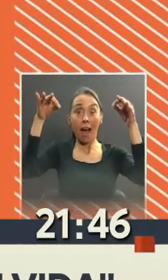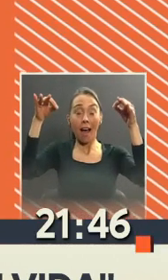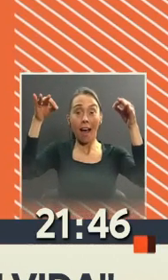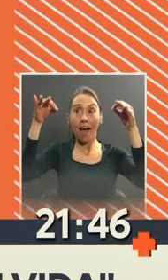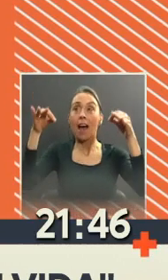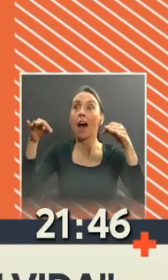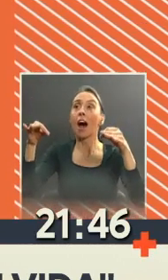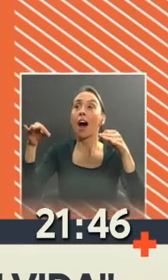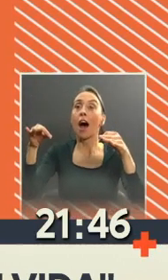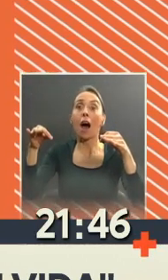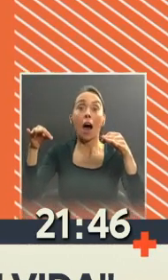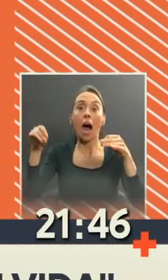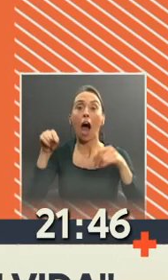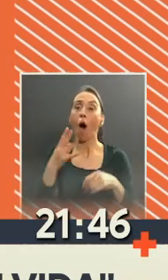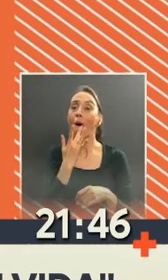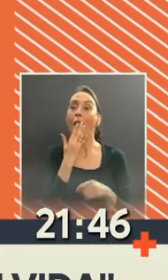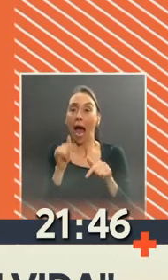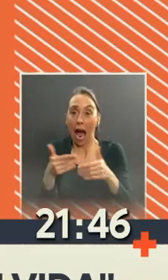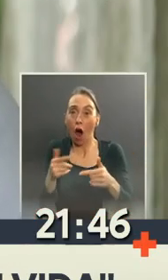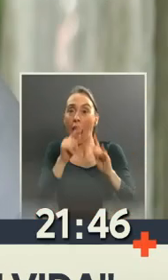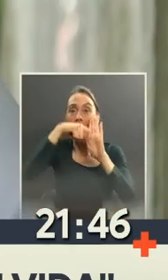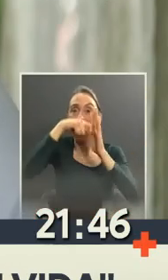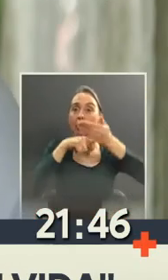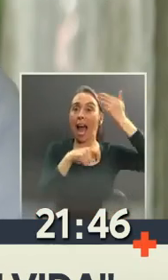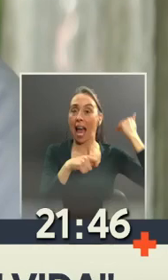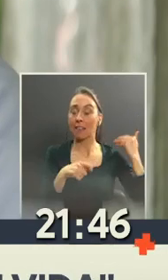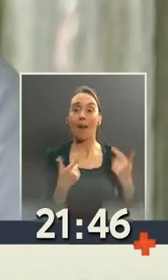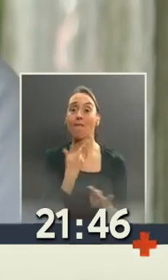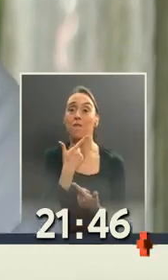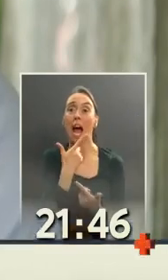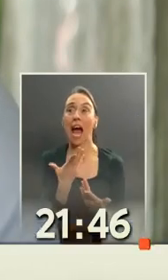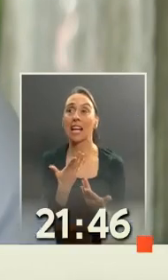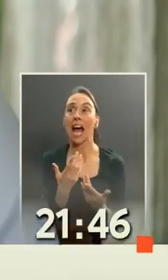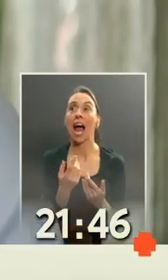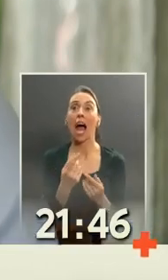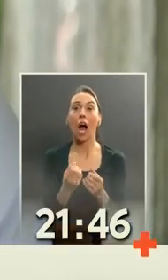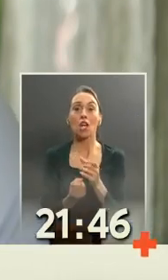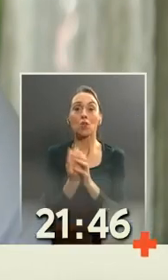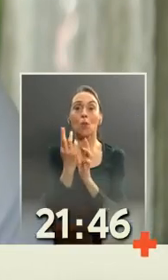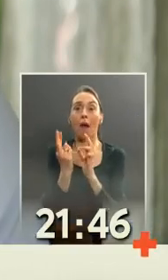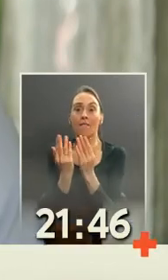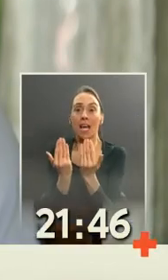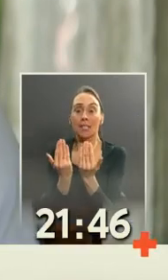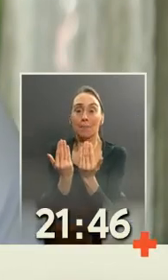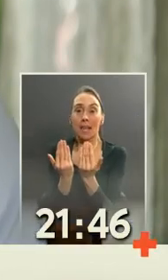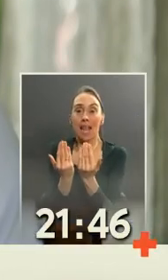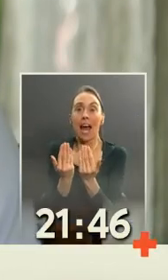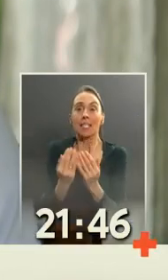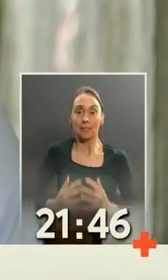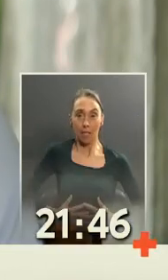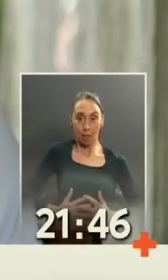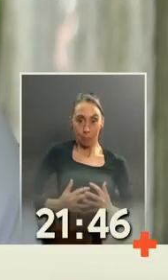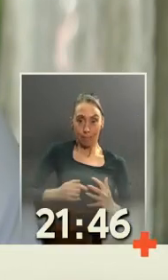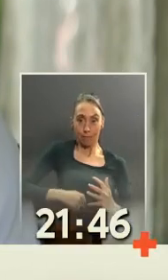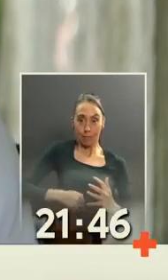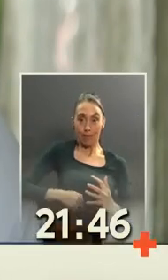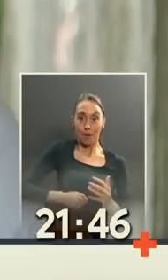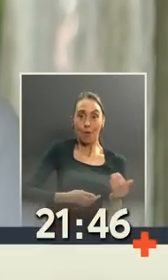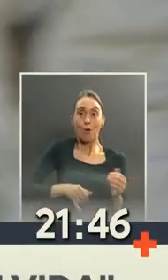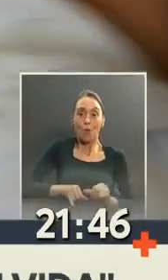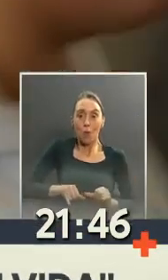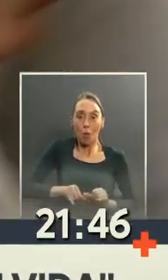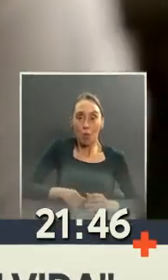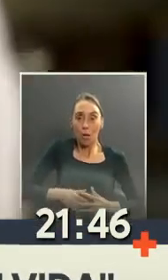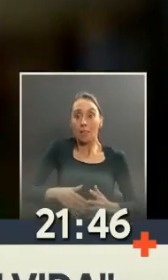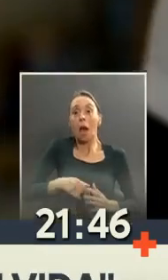Entonces fue como muy bacán porque teníamos otra esperanza nueva y venía nuestra bebé en camino, o nuestro